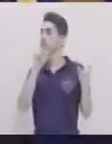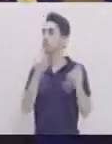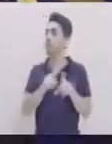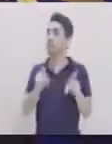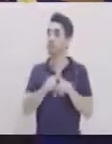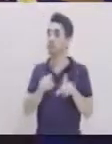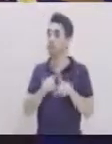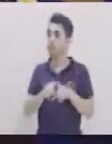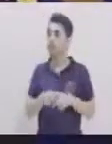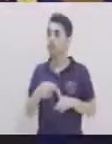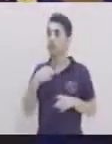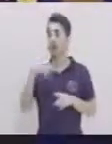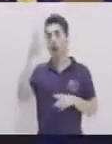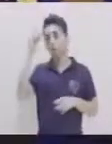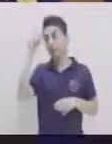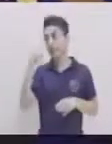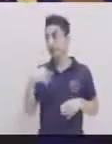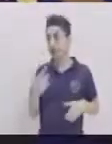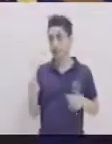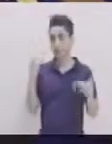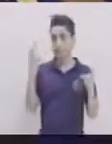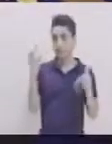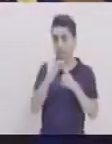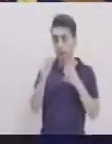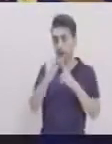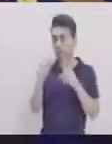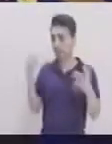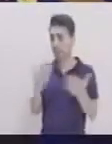y también los vocablos que hemos aprendido.